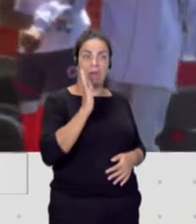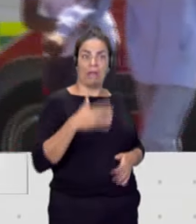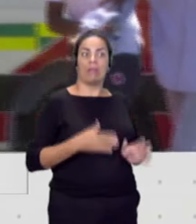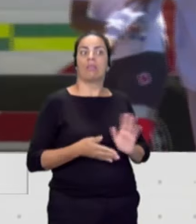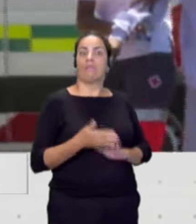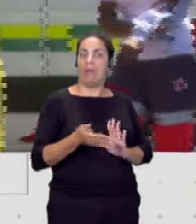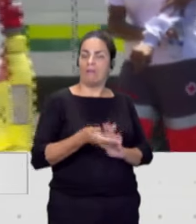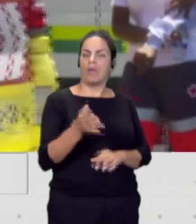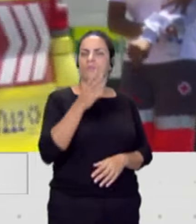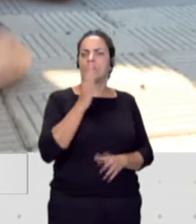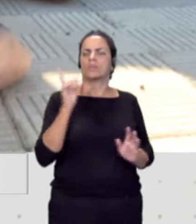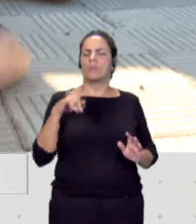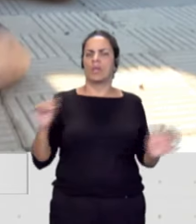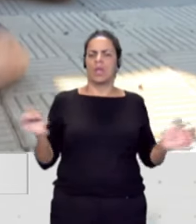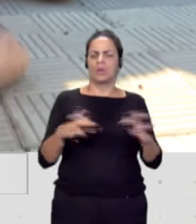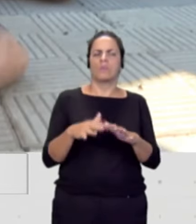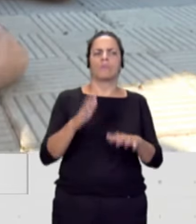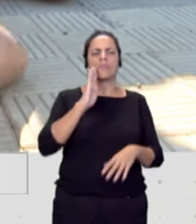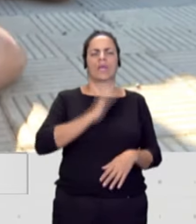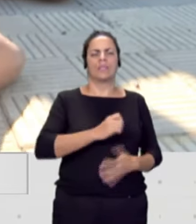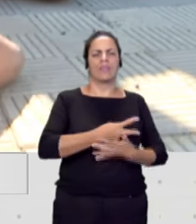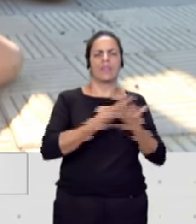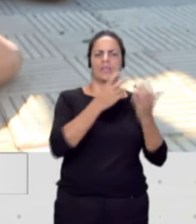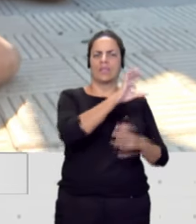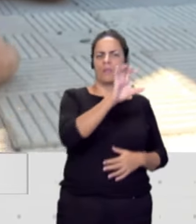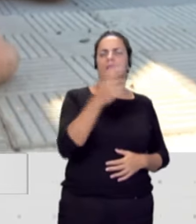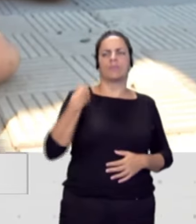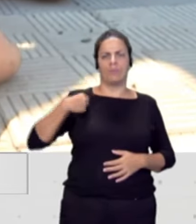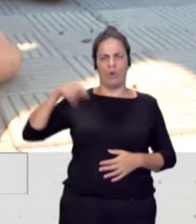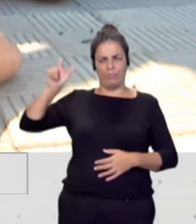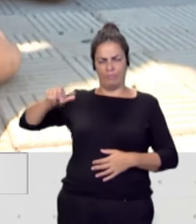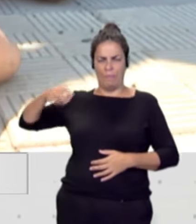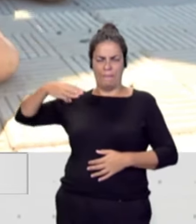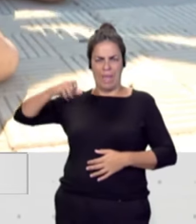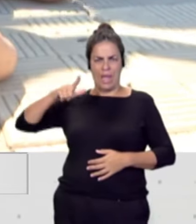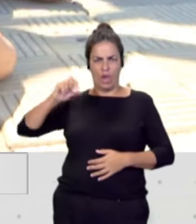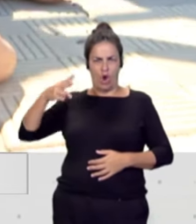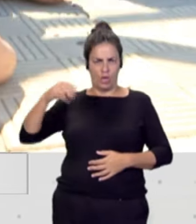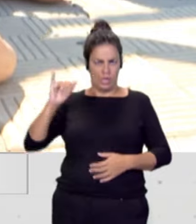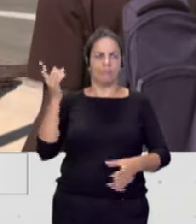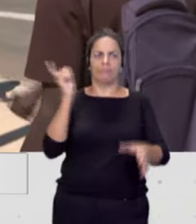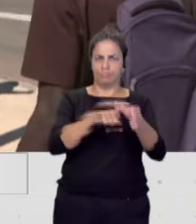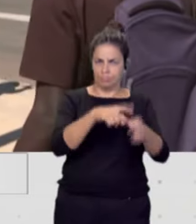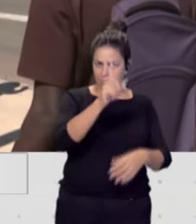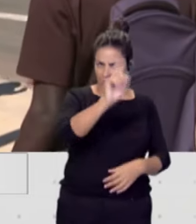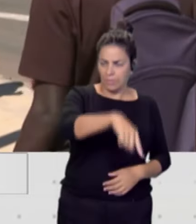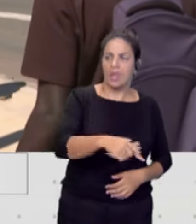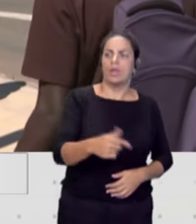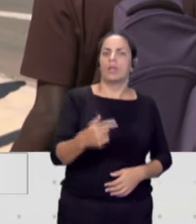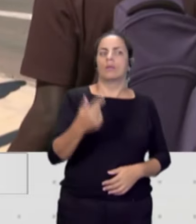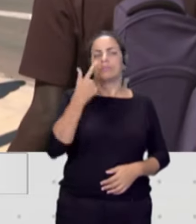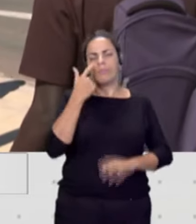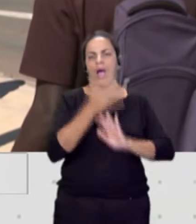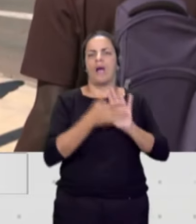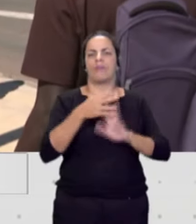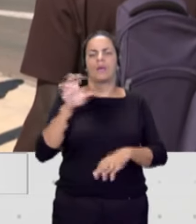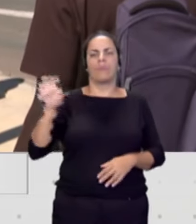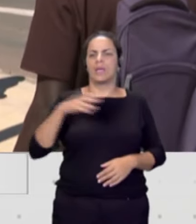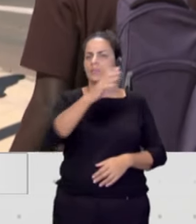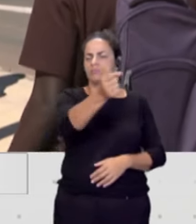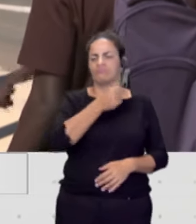de 17 países, Meloni está allí, van a hablar de esos centros de deportación. Por mucho que aquí en la mesa ustedes plantean que eso pues es injusto, que